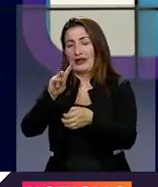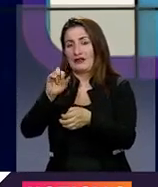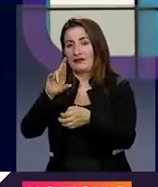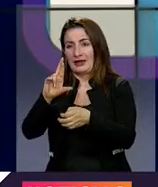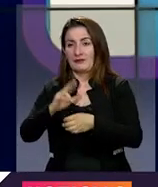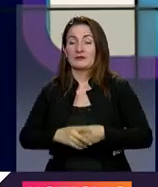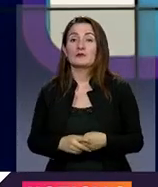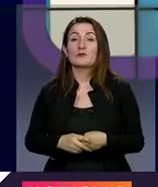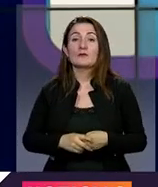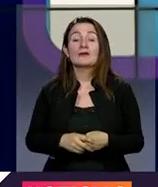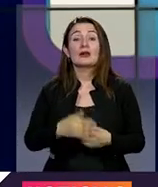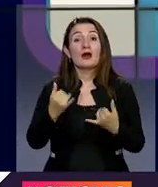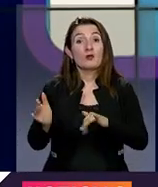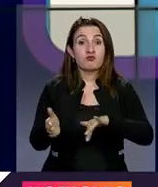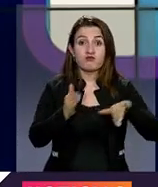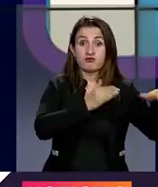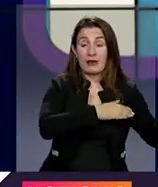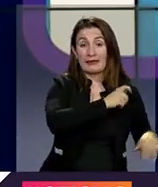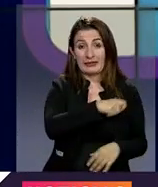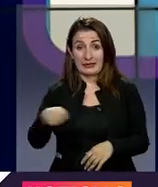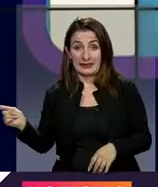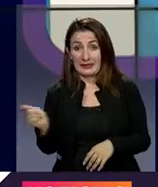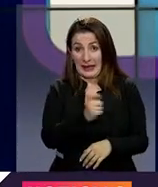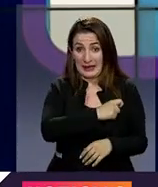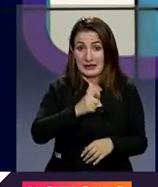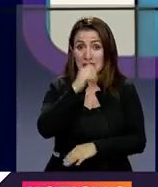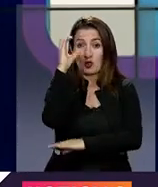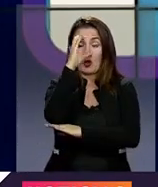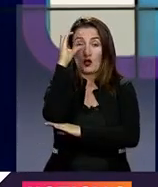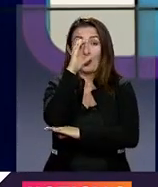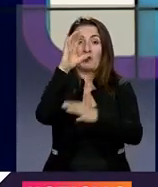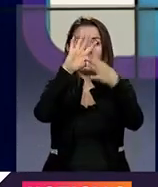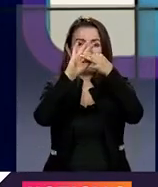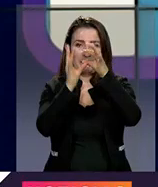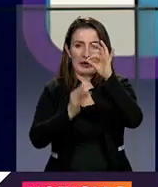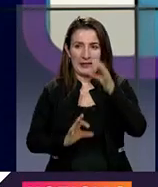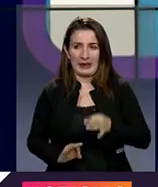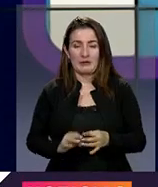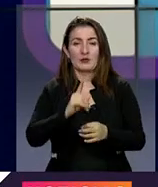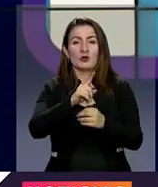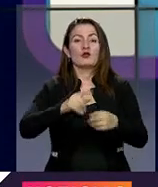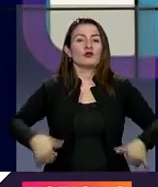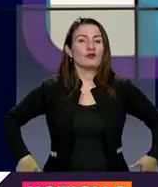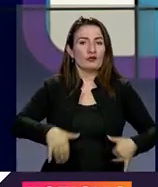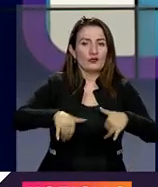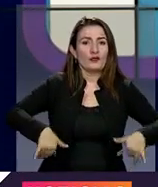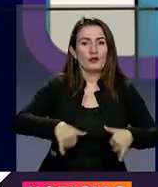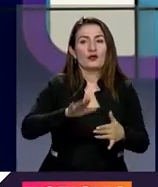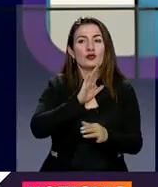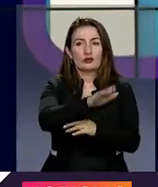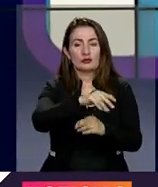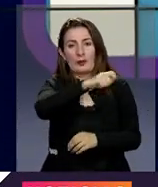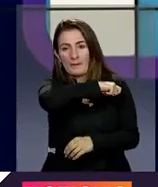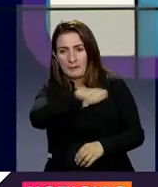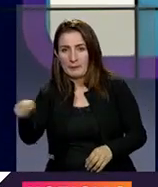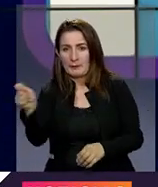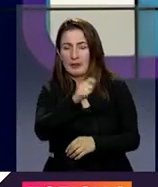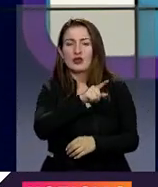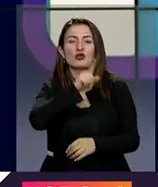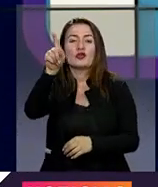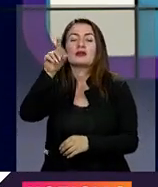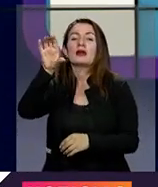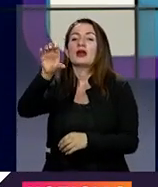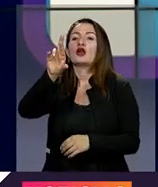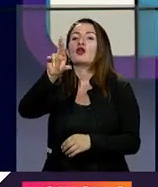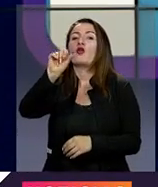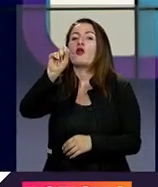Y hablamos ahora del tenis colombiano porque la bogotana Angélica Bernal ya conoce a quién enfrentará en su debut en el torneo de silla de ruedas de Roland Garros. En